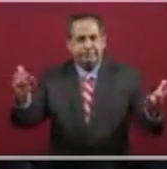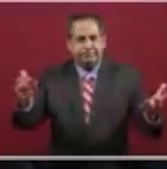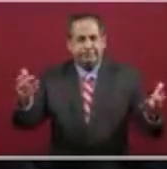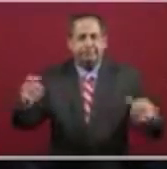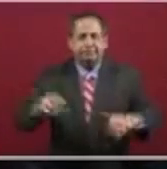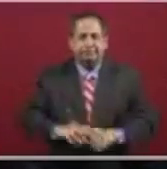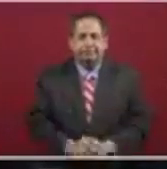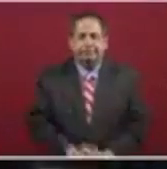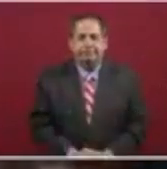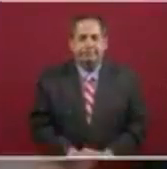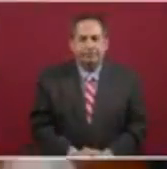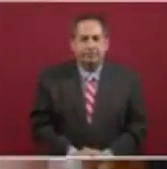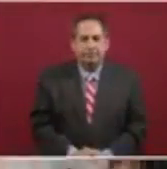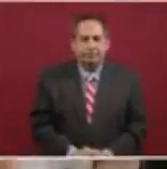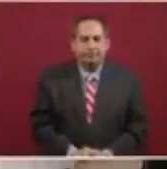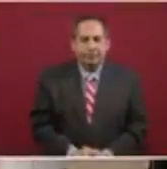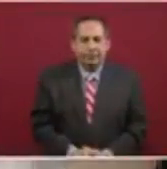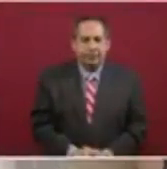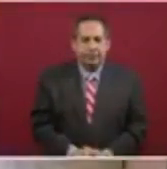cantar.